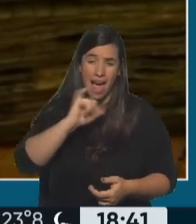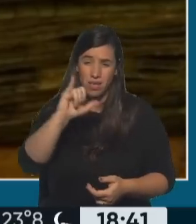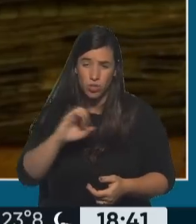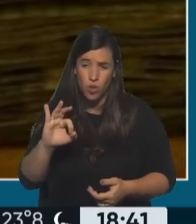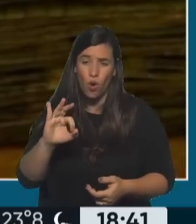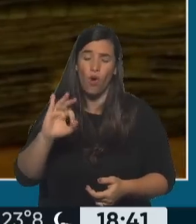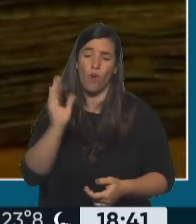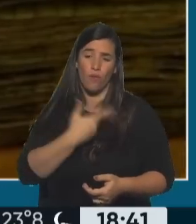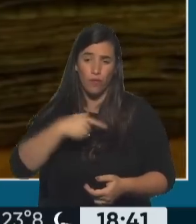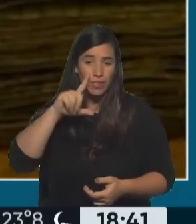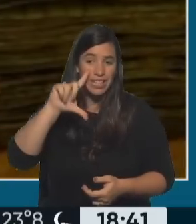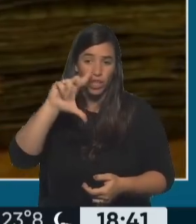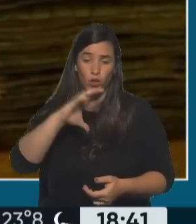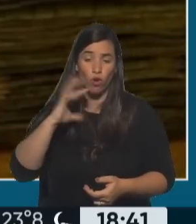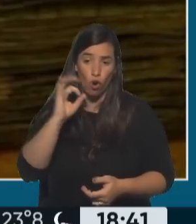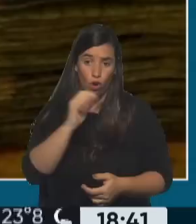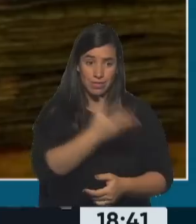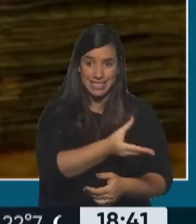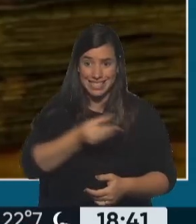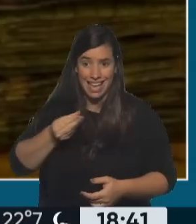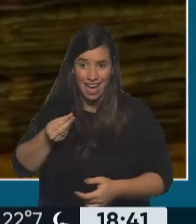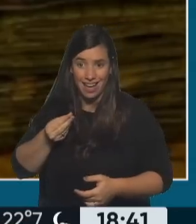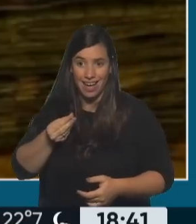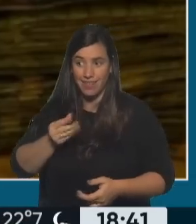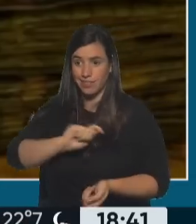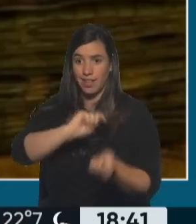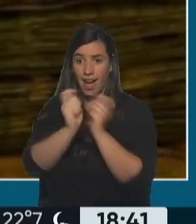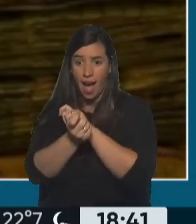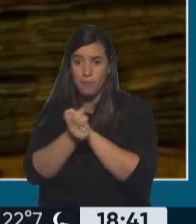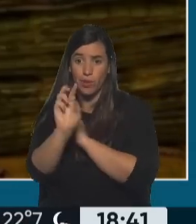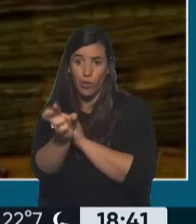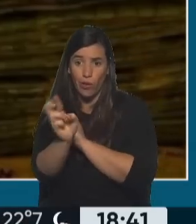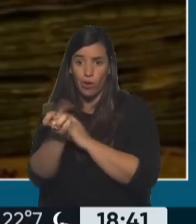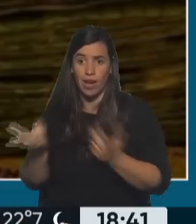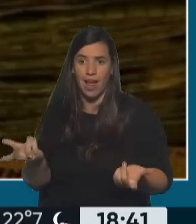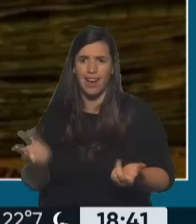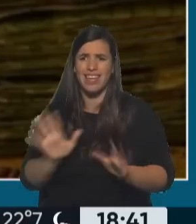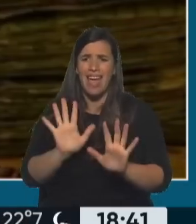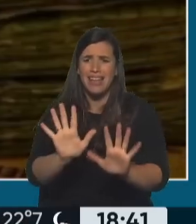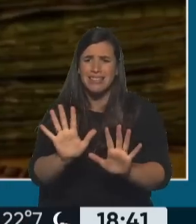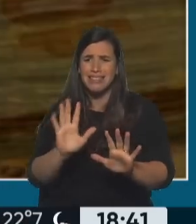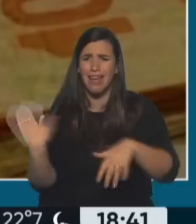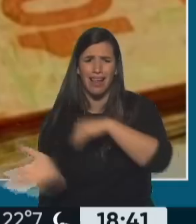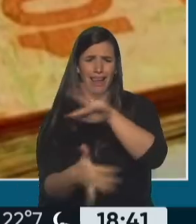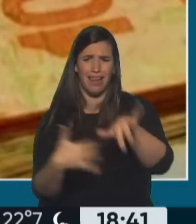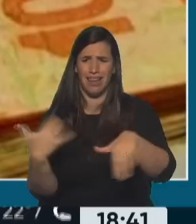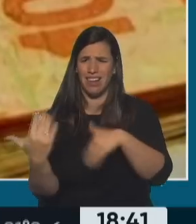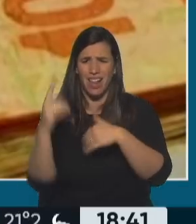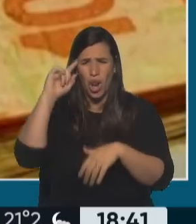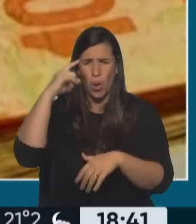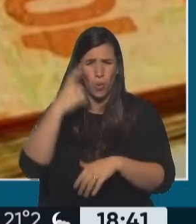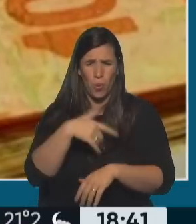plazo fijo y pasar al dólar. O sea, generar esta especie de locura colectiva te lleva a algo que tiene